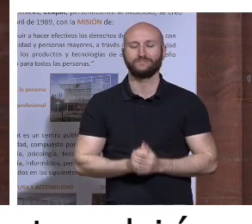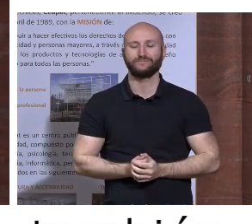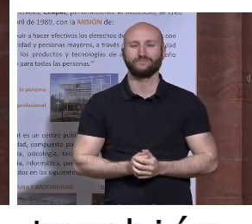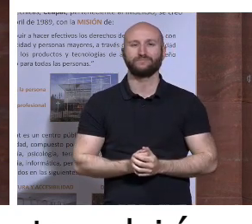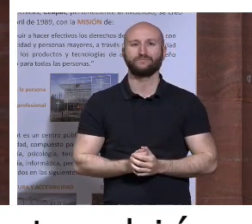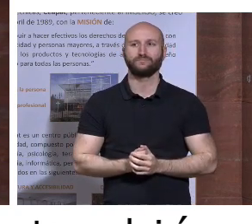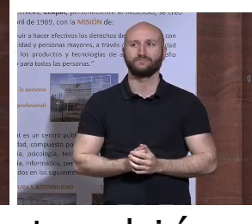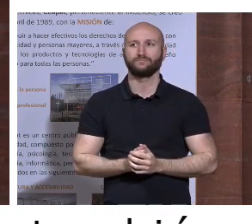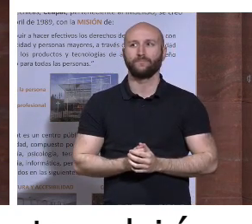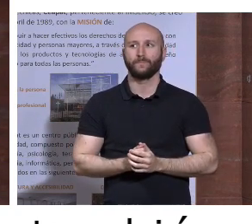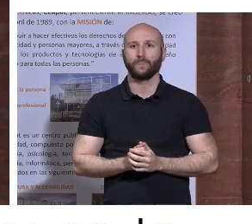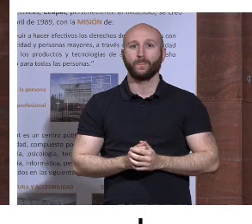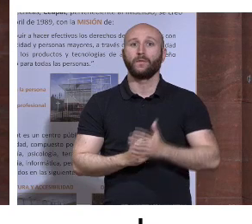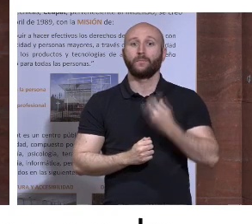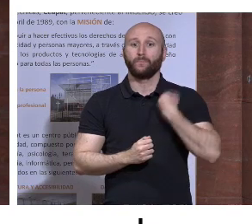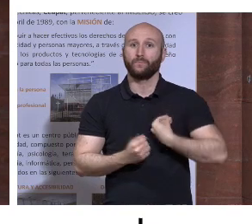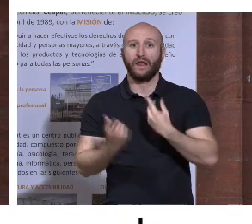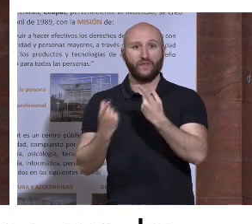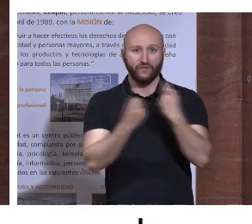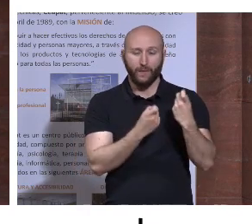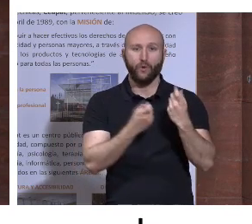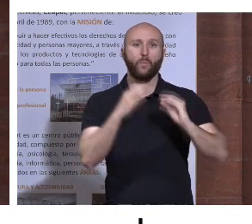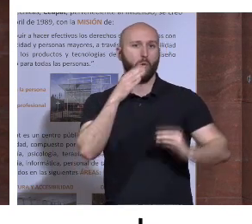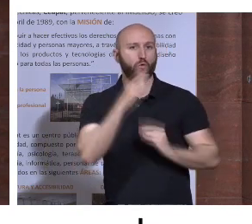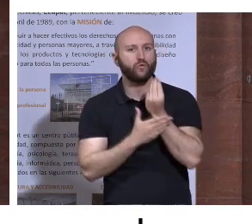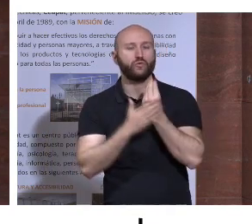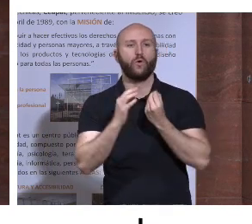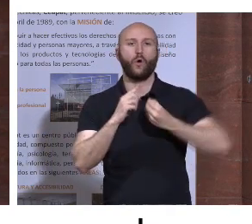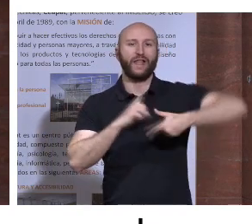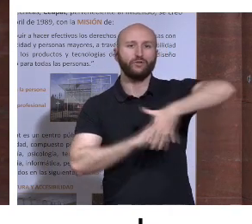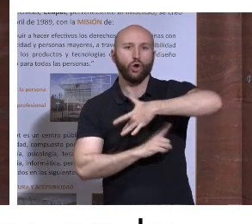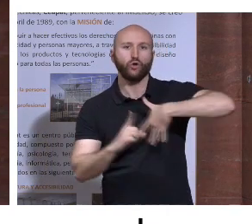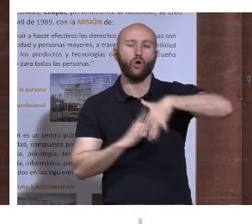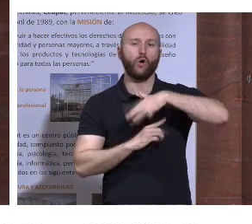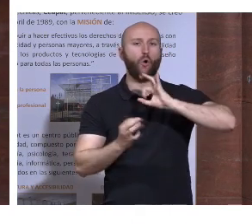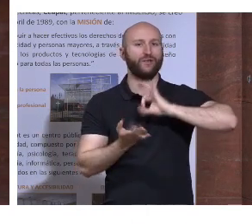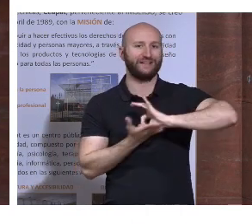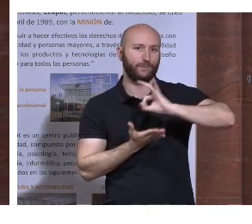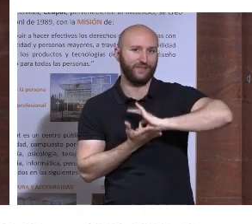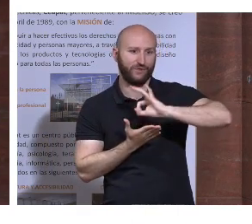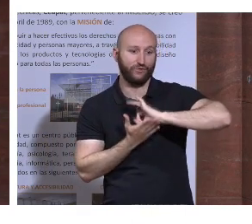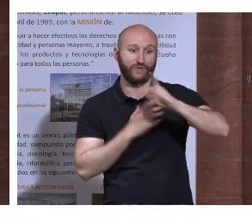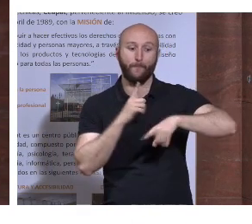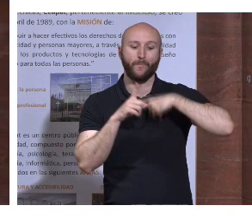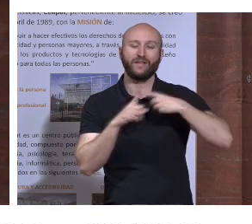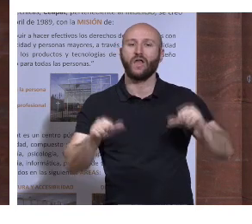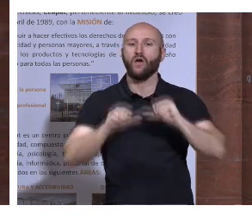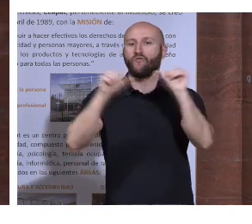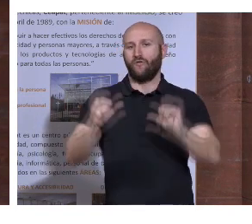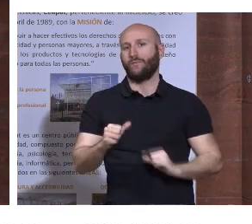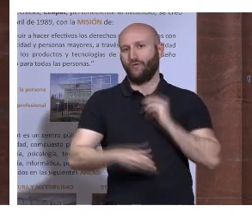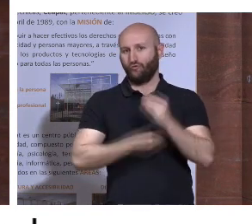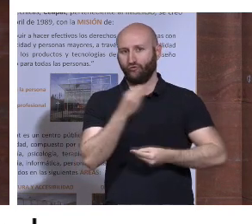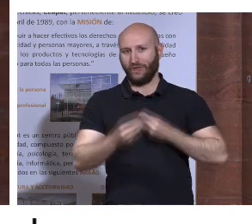en lo que necesitamos como productos, como entornos, como servicios y en la manera de usarlos a través de